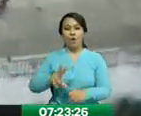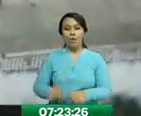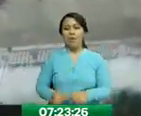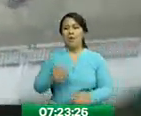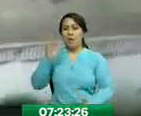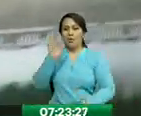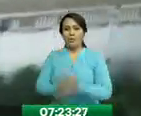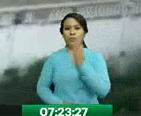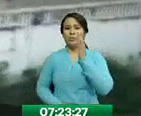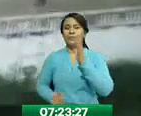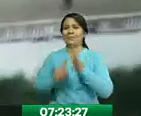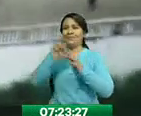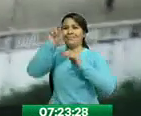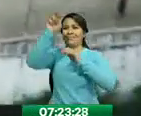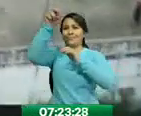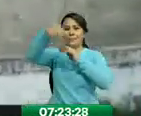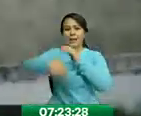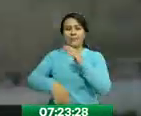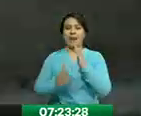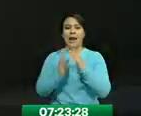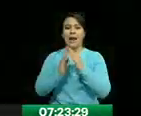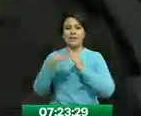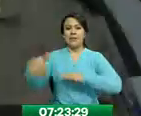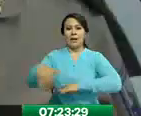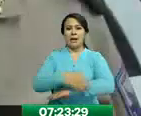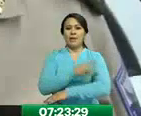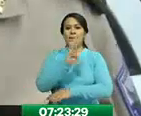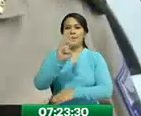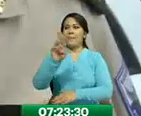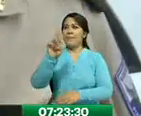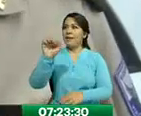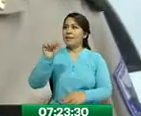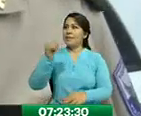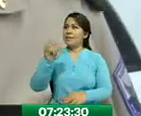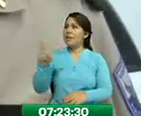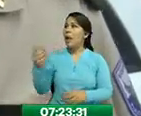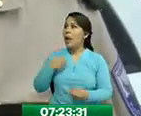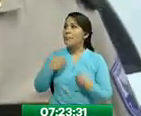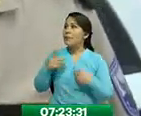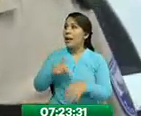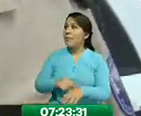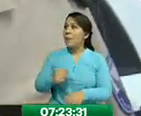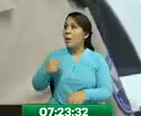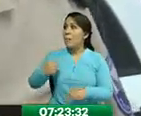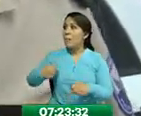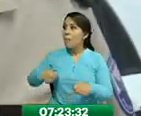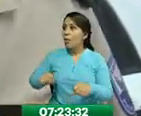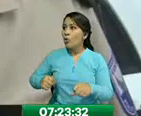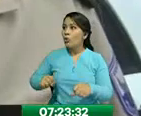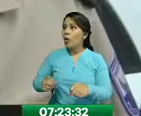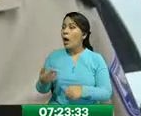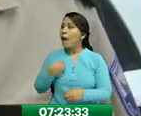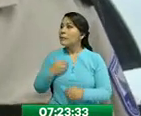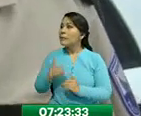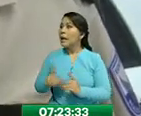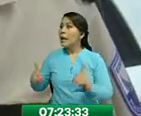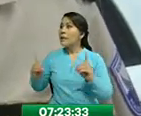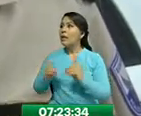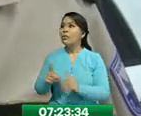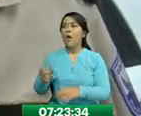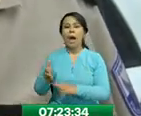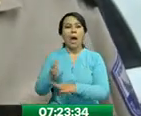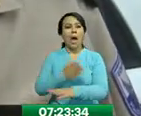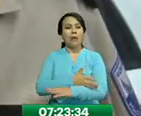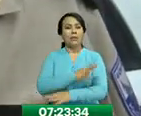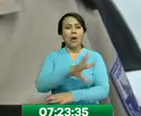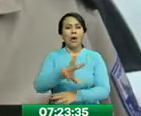huyeron ingresando a varias viviendas de la calle Brasil. Esta motocicleta, luego que nosotros ya sacamos los datos, ha sido robada en el mes